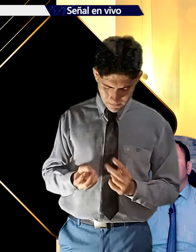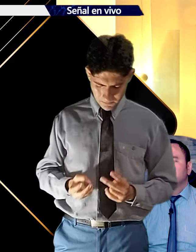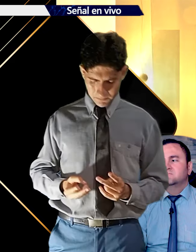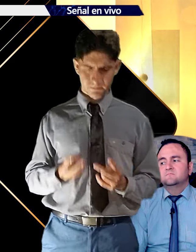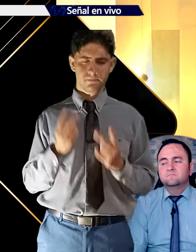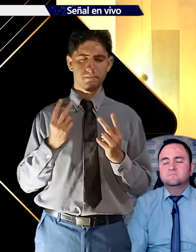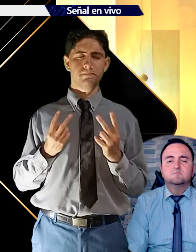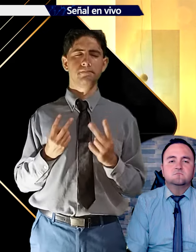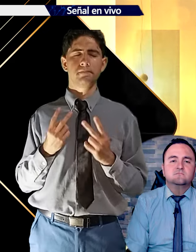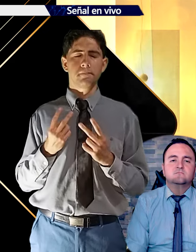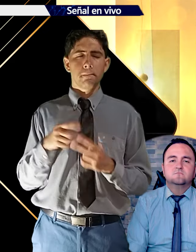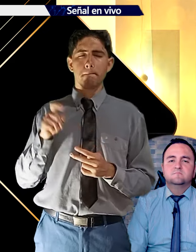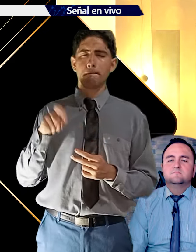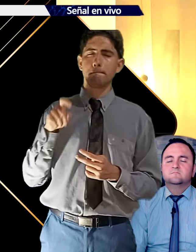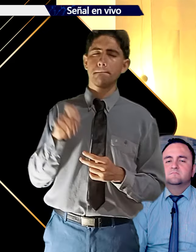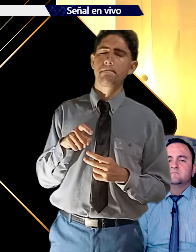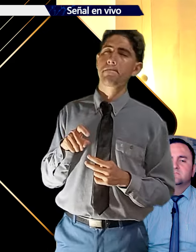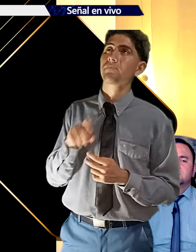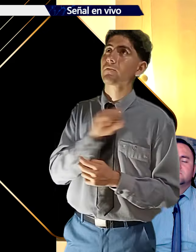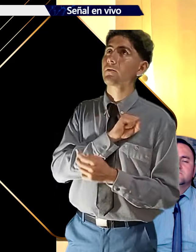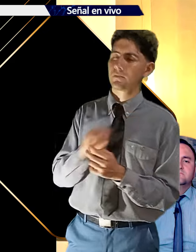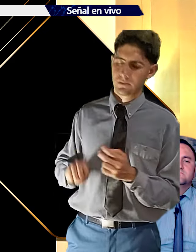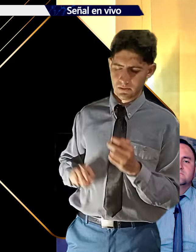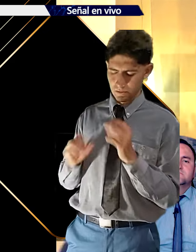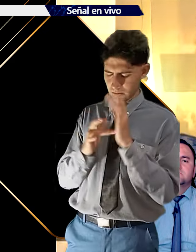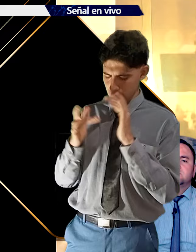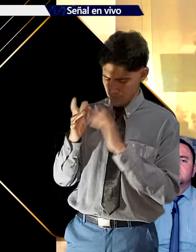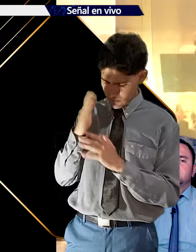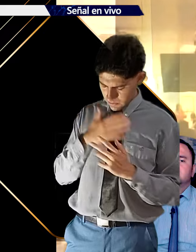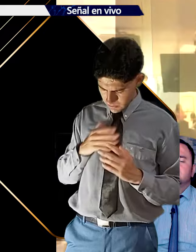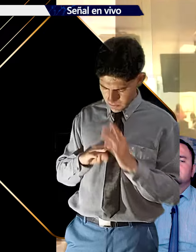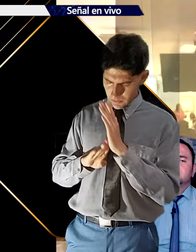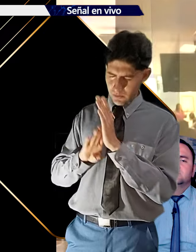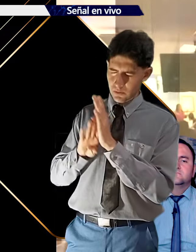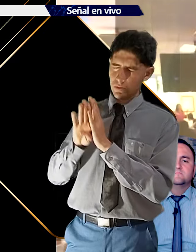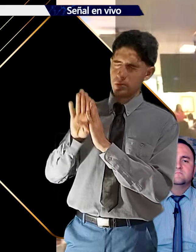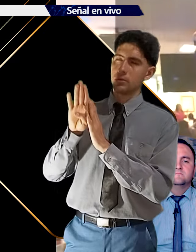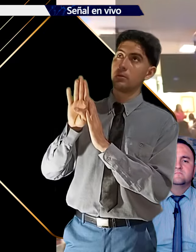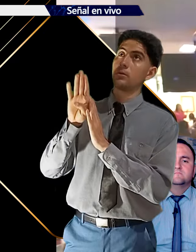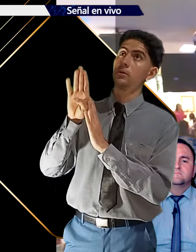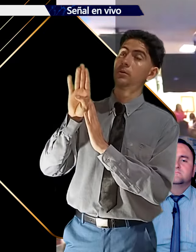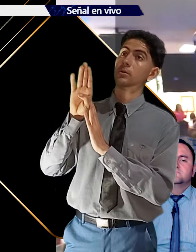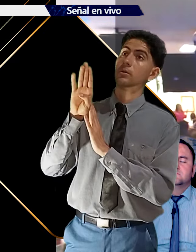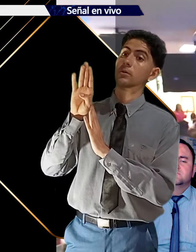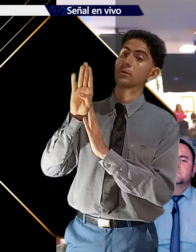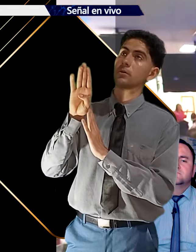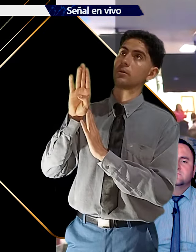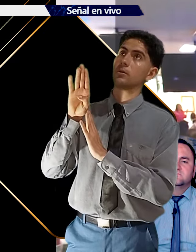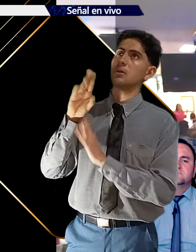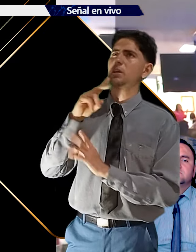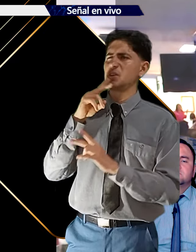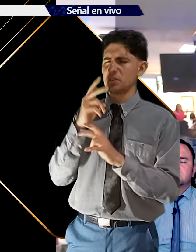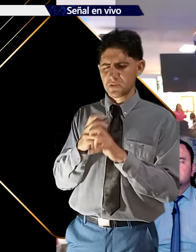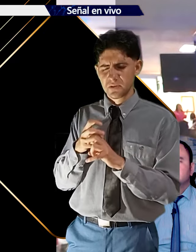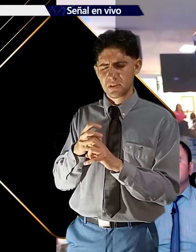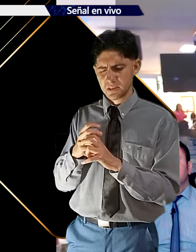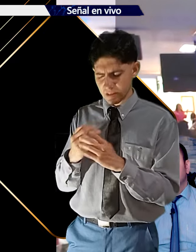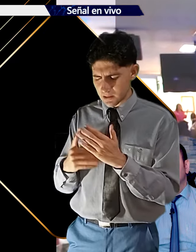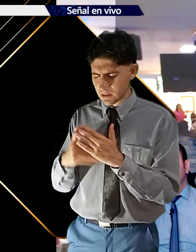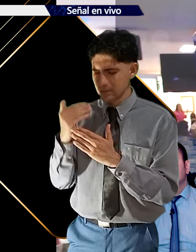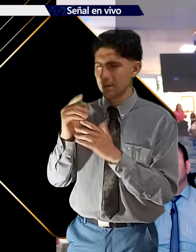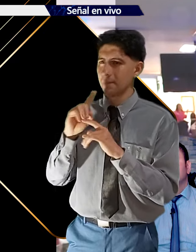Necesito que cambies mi vida, necesito tener una experiencia contigo, necesito, Señor, crecer,